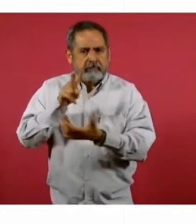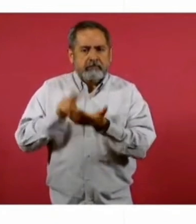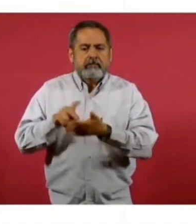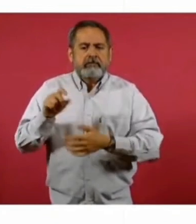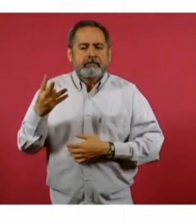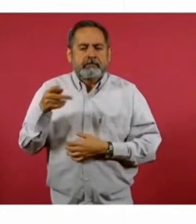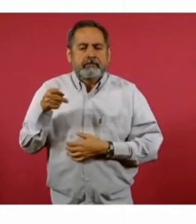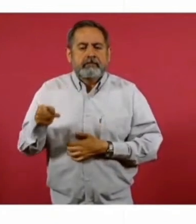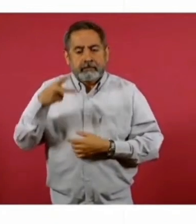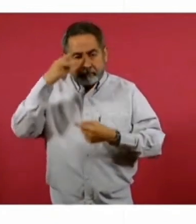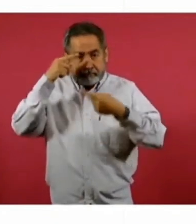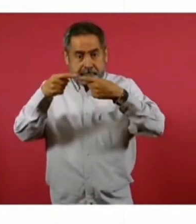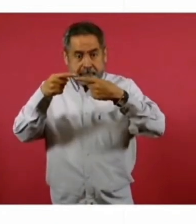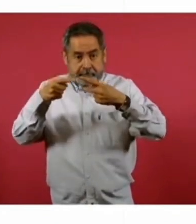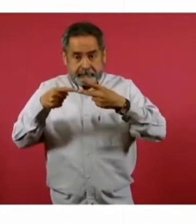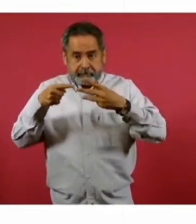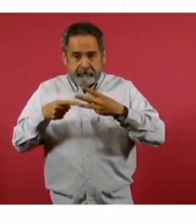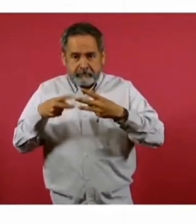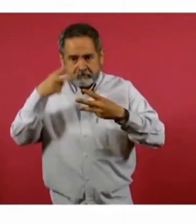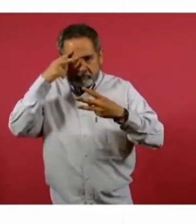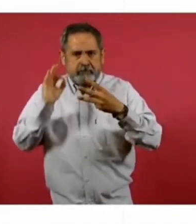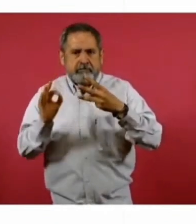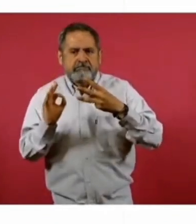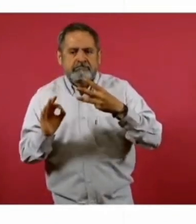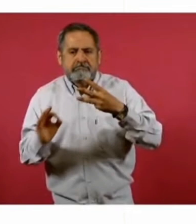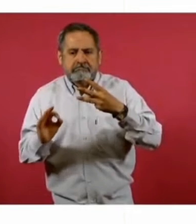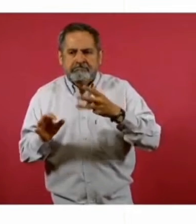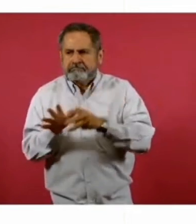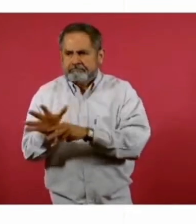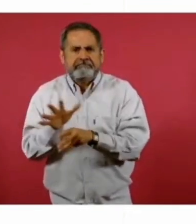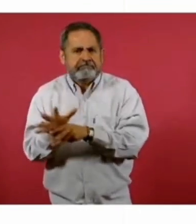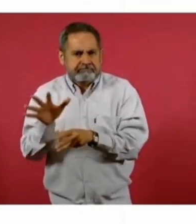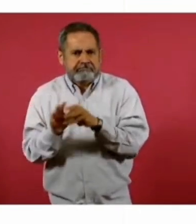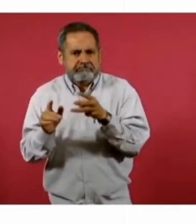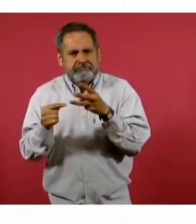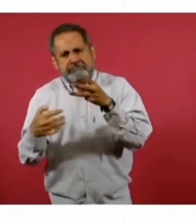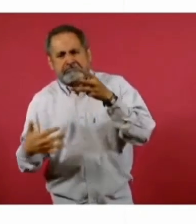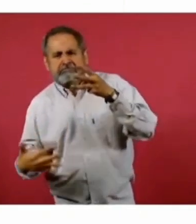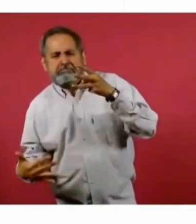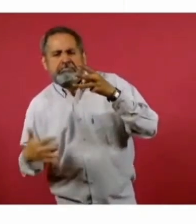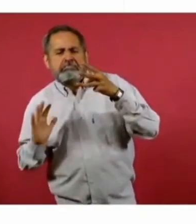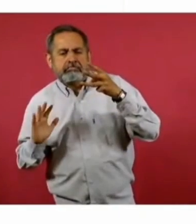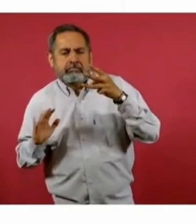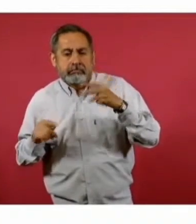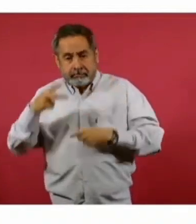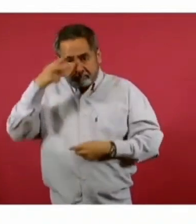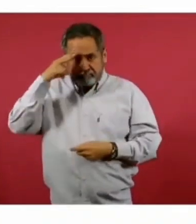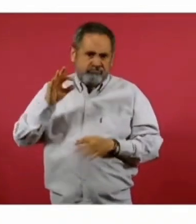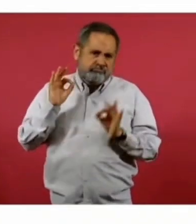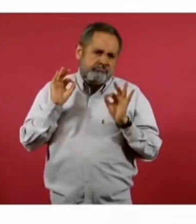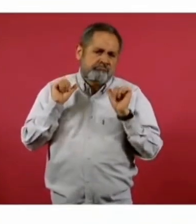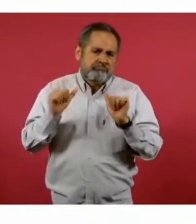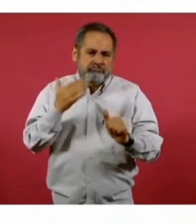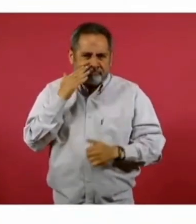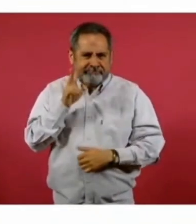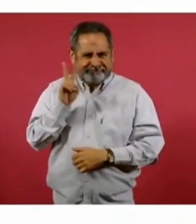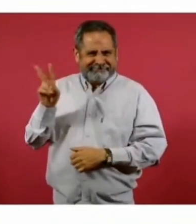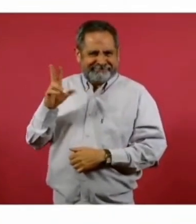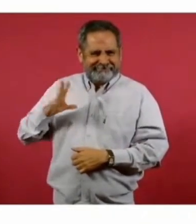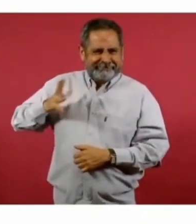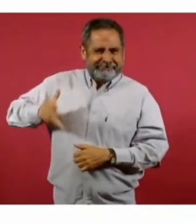México es el país con el desempleo más bajo a escala mundial. Vamos a ver esta gráfica, por favor, mucho